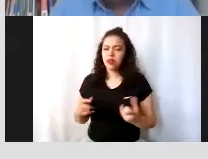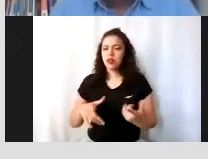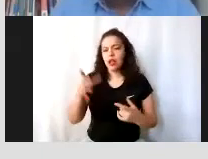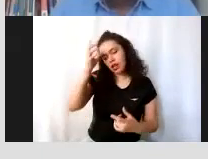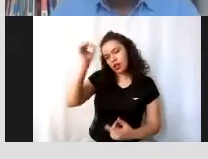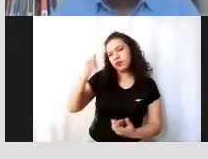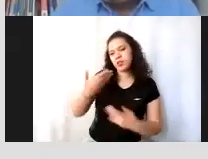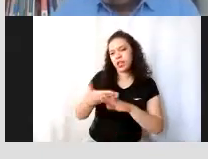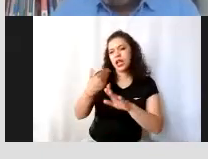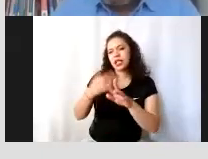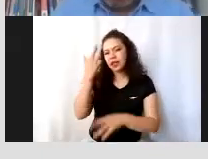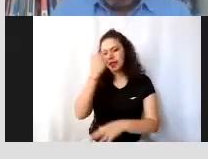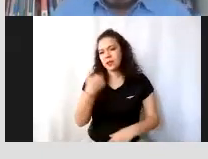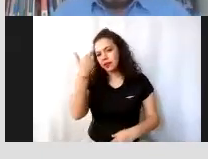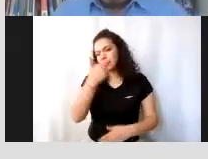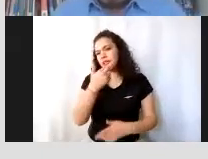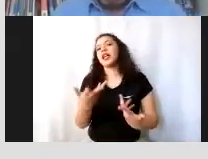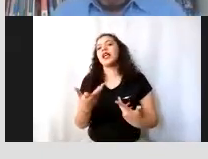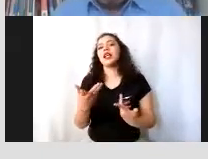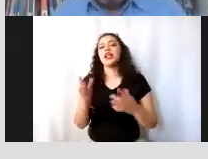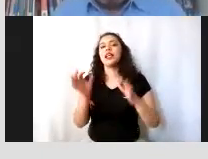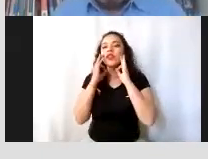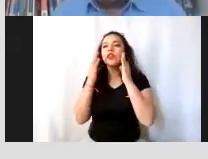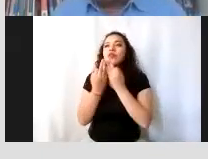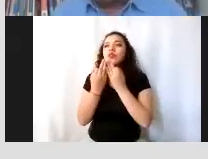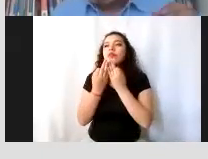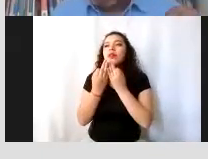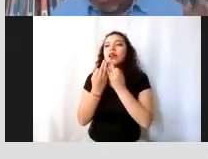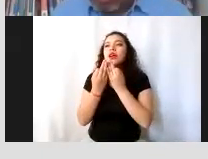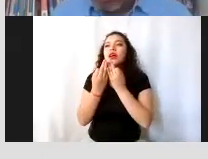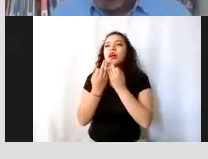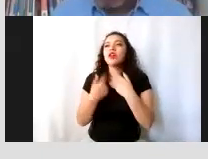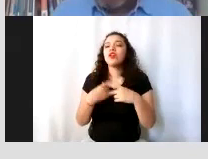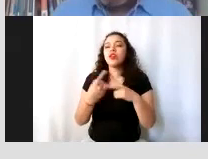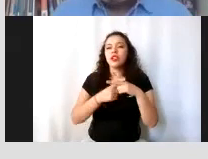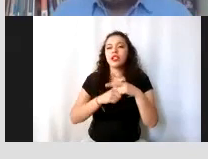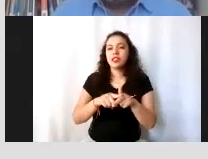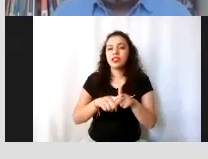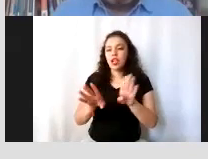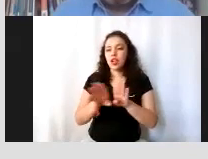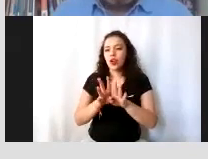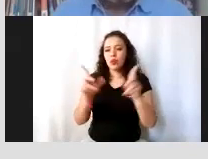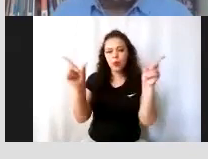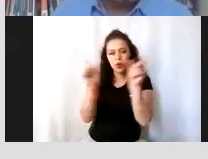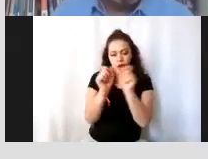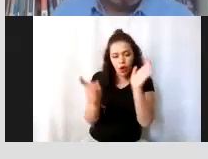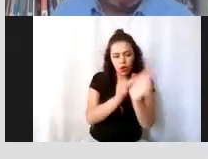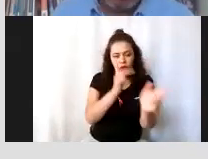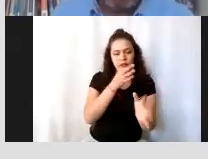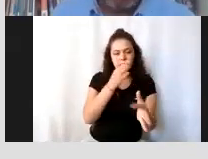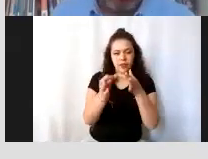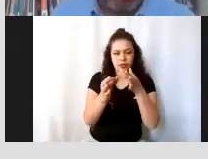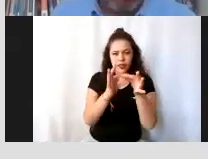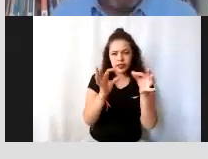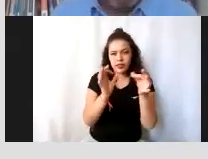estuvimos ayer revisando. Y de alguna manera, por eso quise empezar, digamos, con un breve repaso, por este tipo de temas